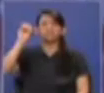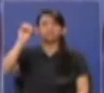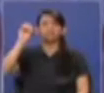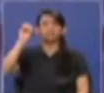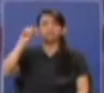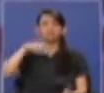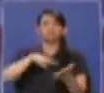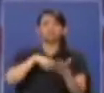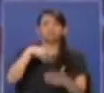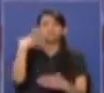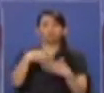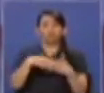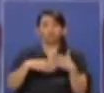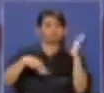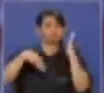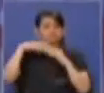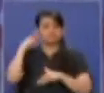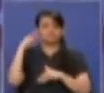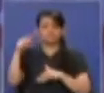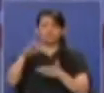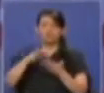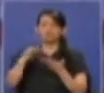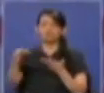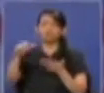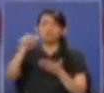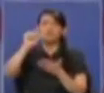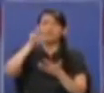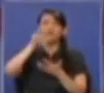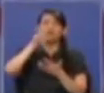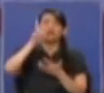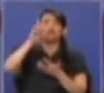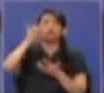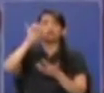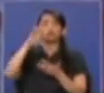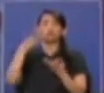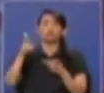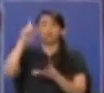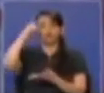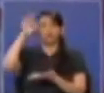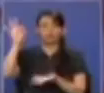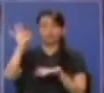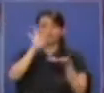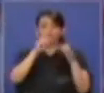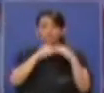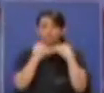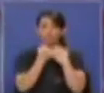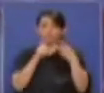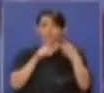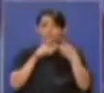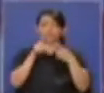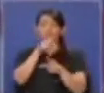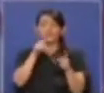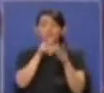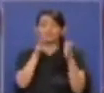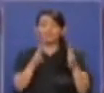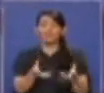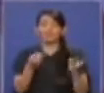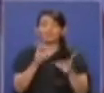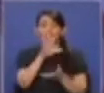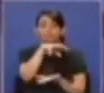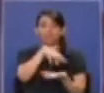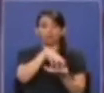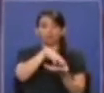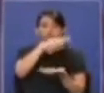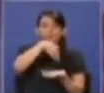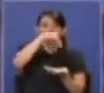dólares para la comunidad del Aromo. Estuvo presente, por supuesto, nuestra gobernadora Susana Dueñas, Mariano Zambrano, prefecto de la provincia de